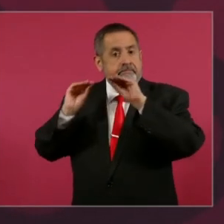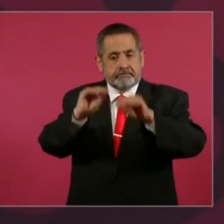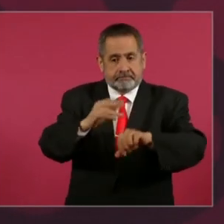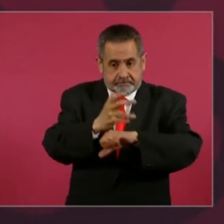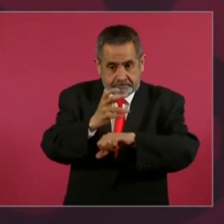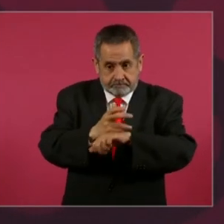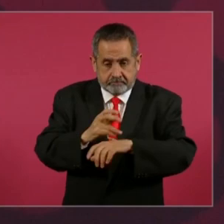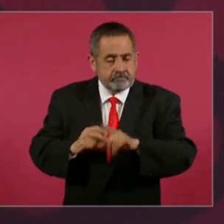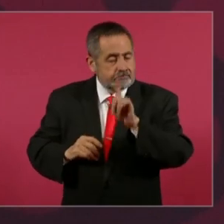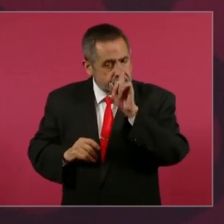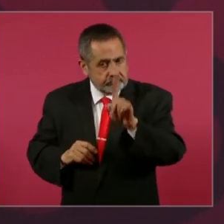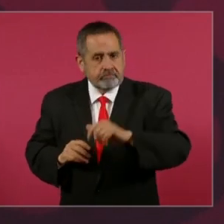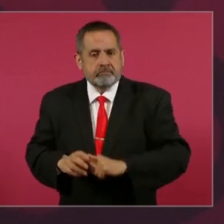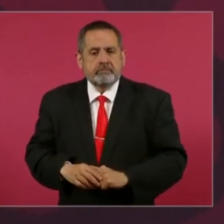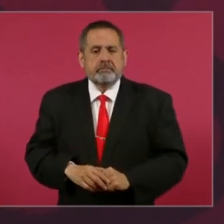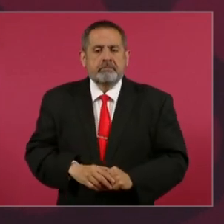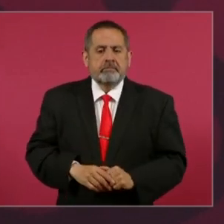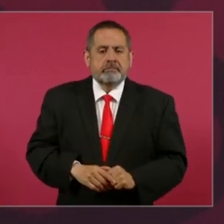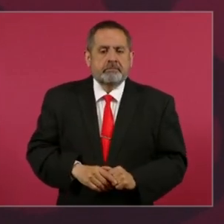quien no